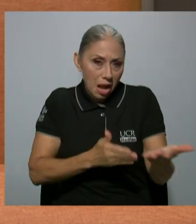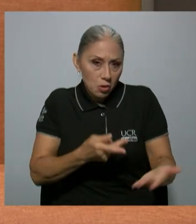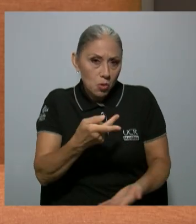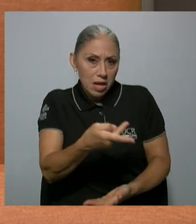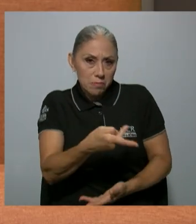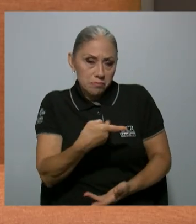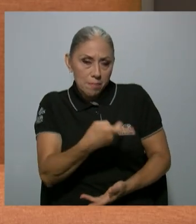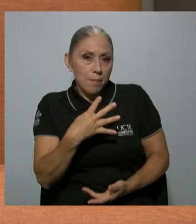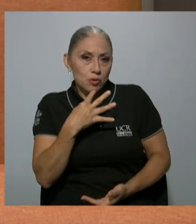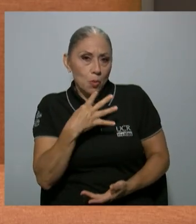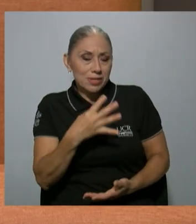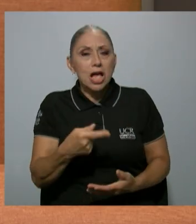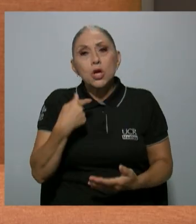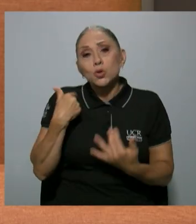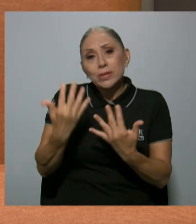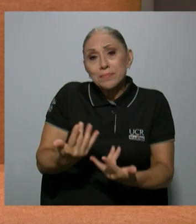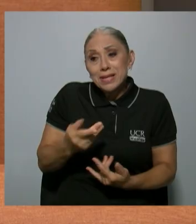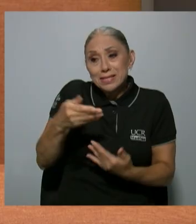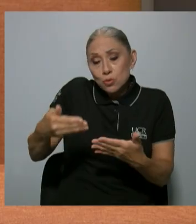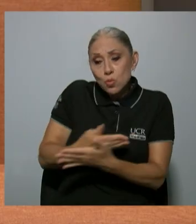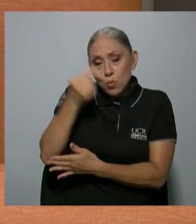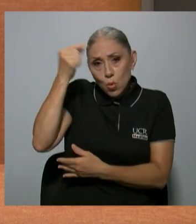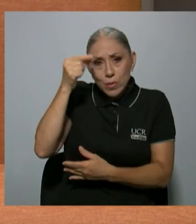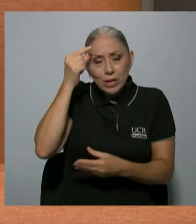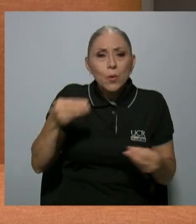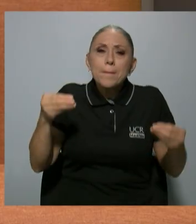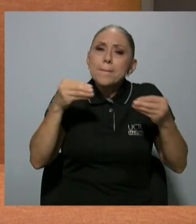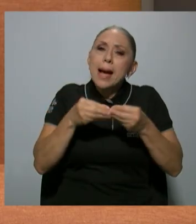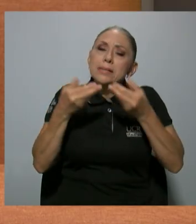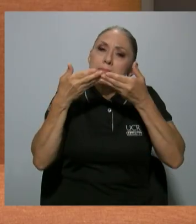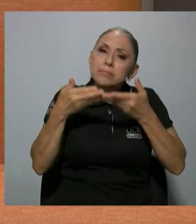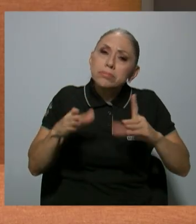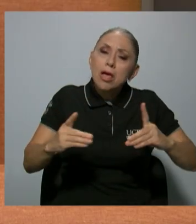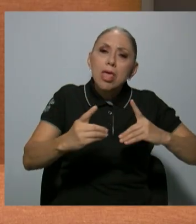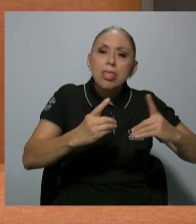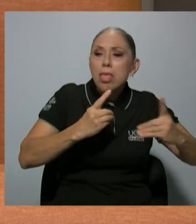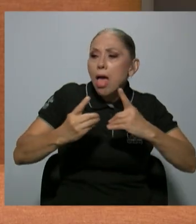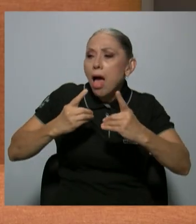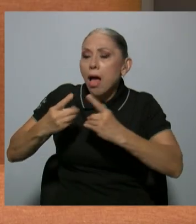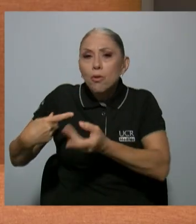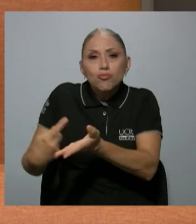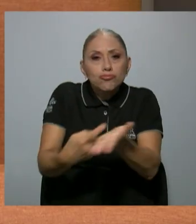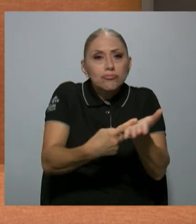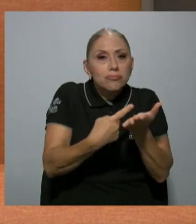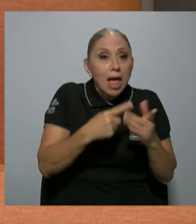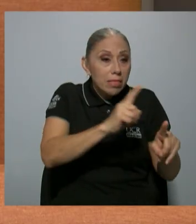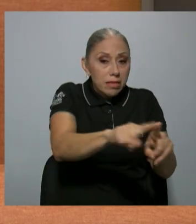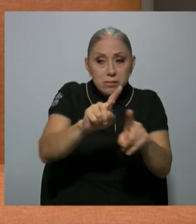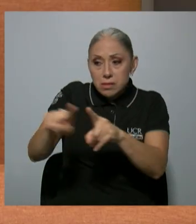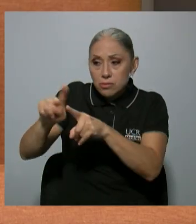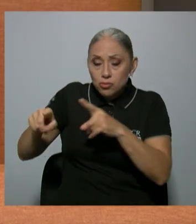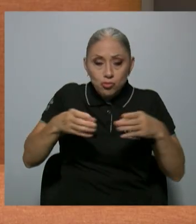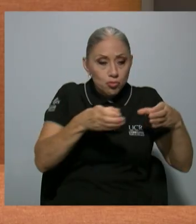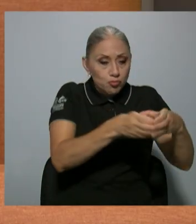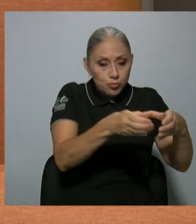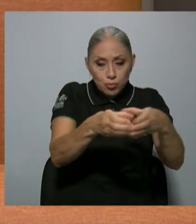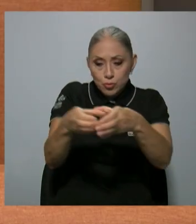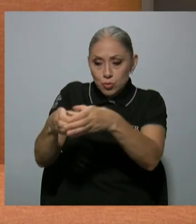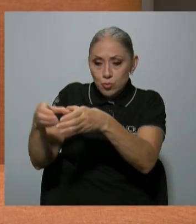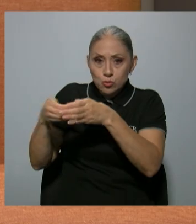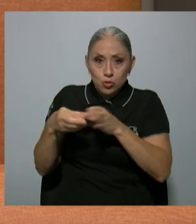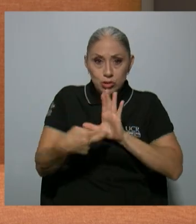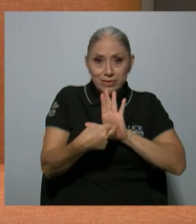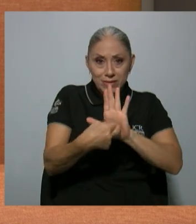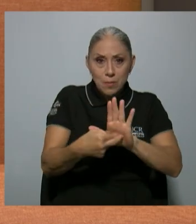sea más abierto al diálogo, ¿verdad? Para que entre las distintas fuerzas políticas que representamos a distintos sectores de la población podamos